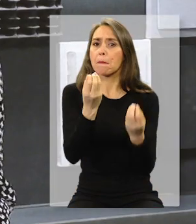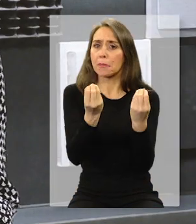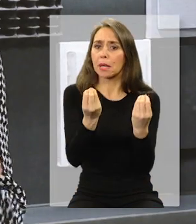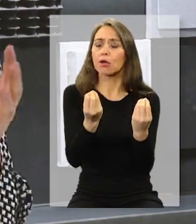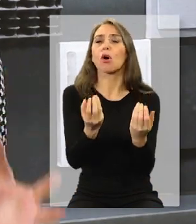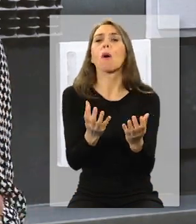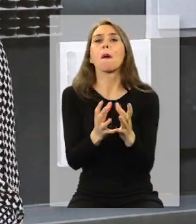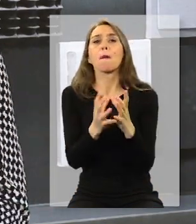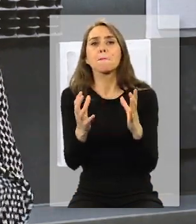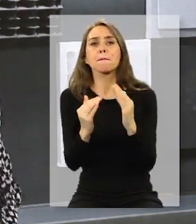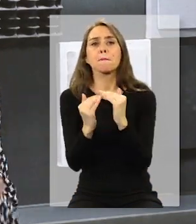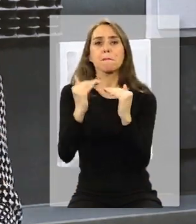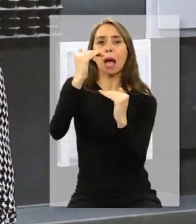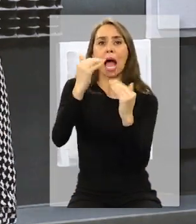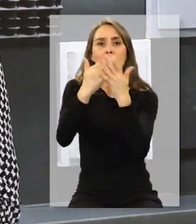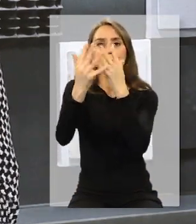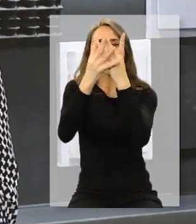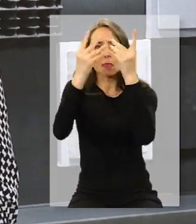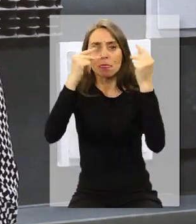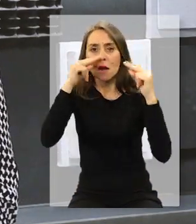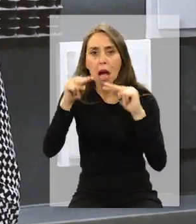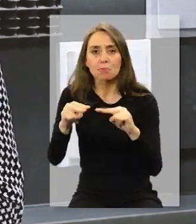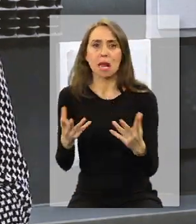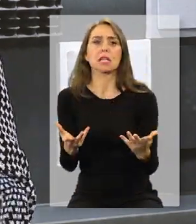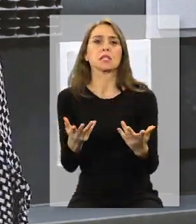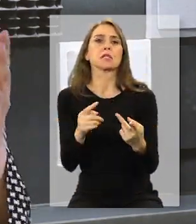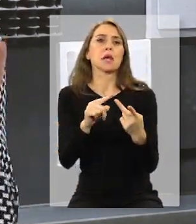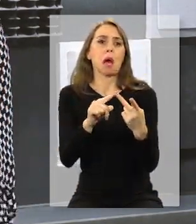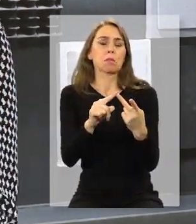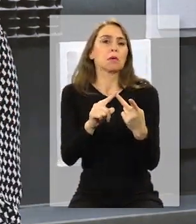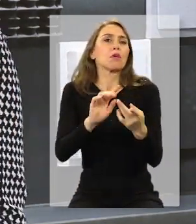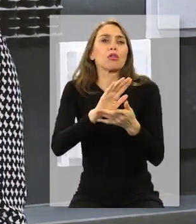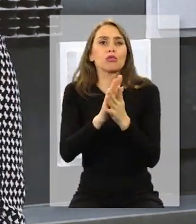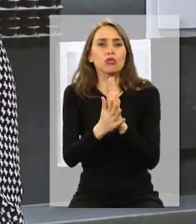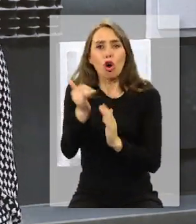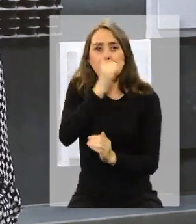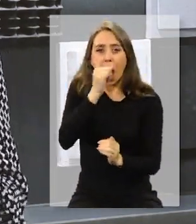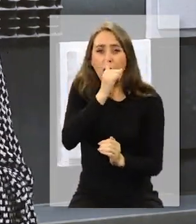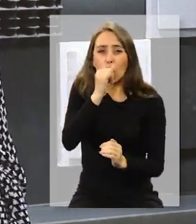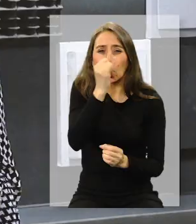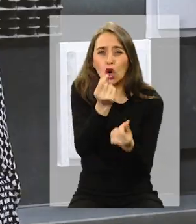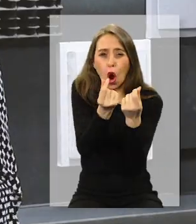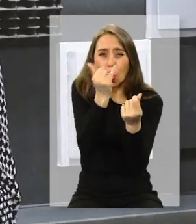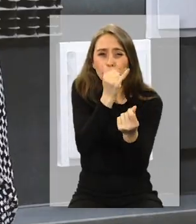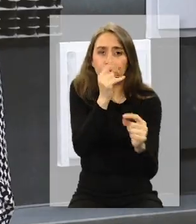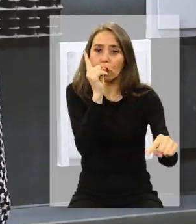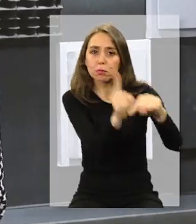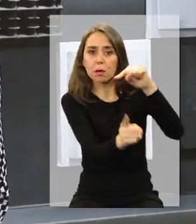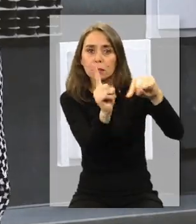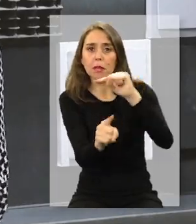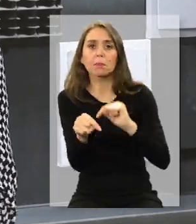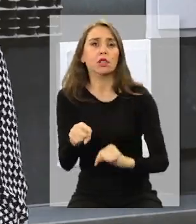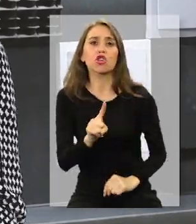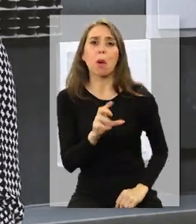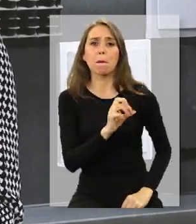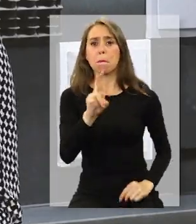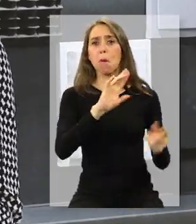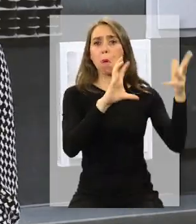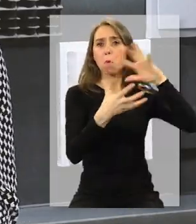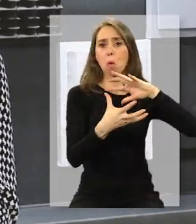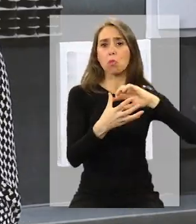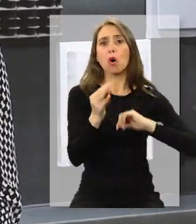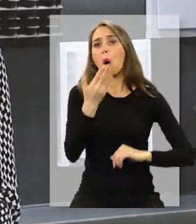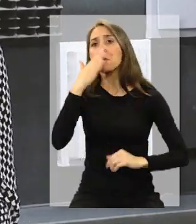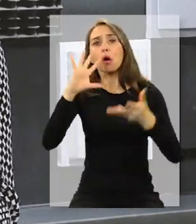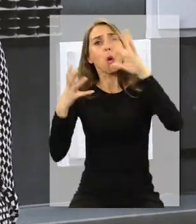mejorar hoy día, sin duda. Tenemos que avanzar en mayores niveles de transparencia. Por supuesto, tenemos que atacar todos los focos de